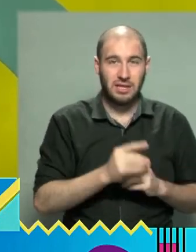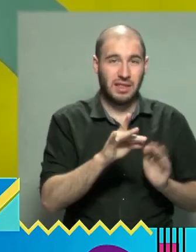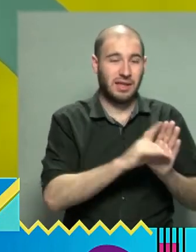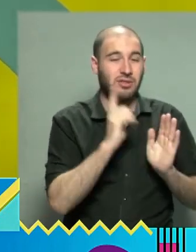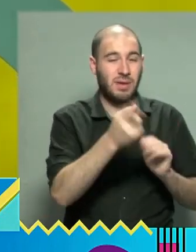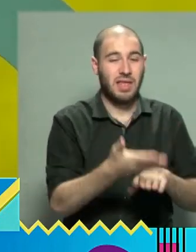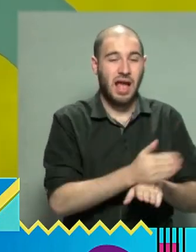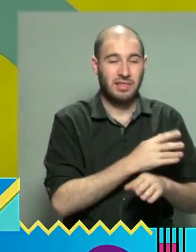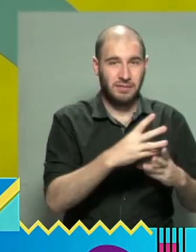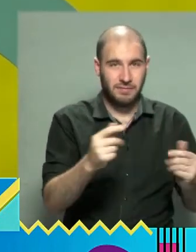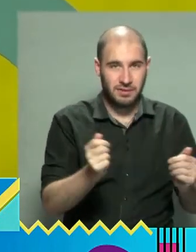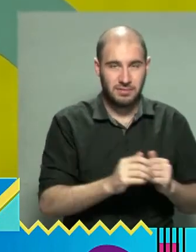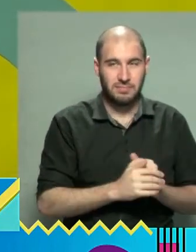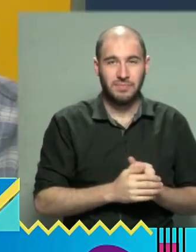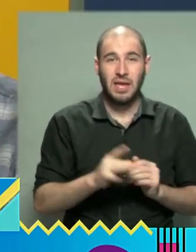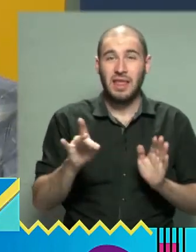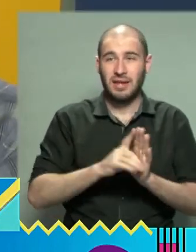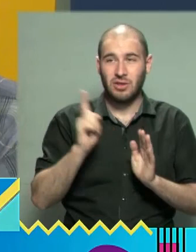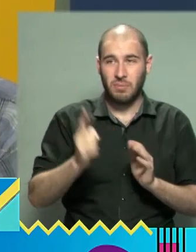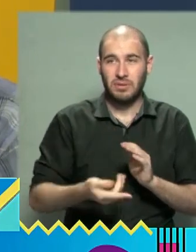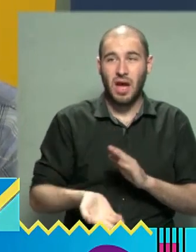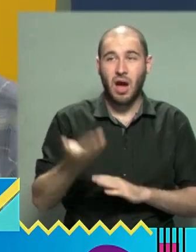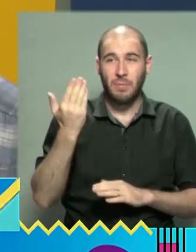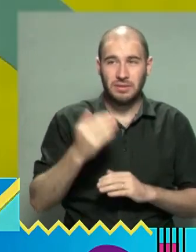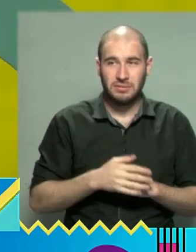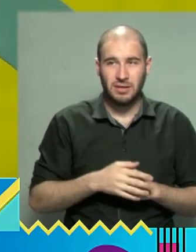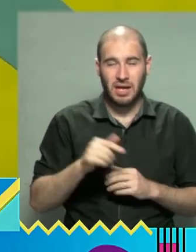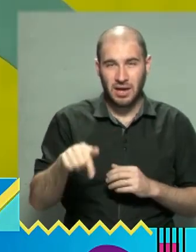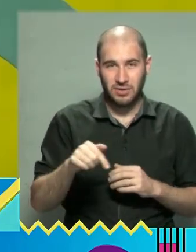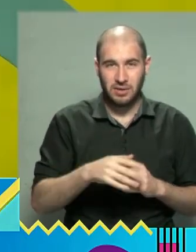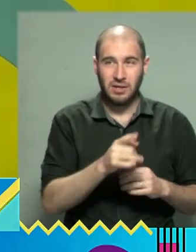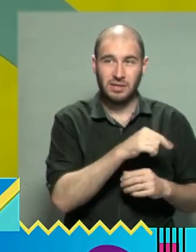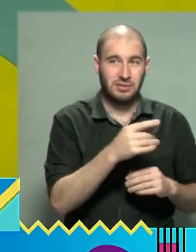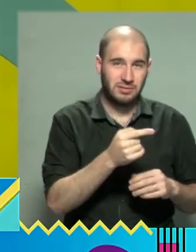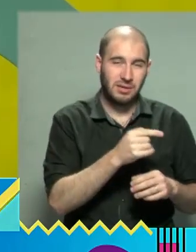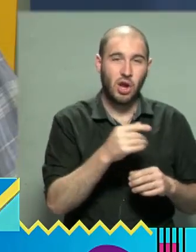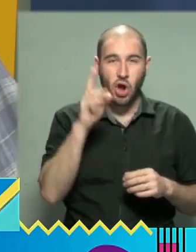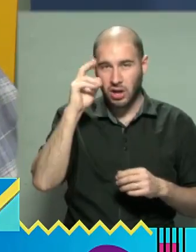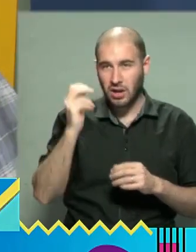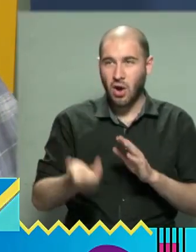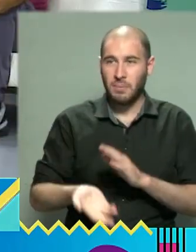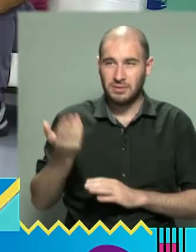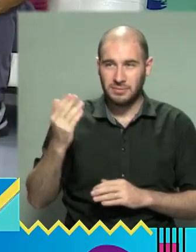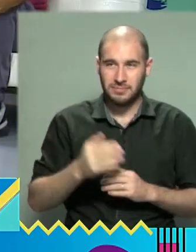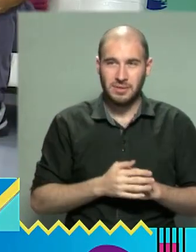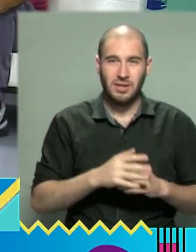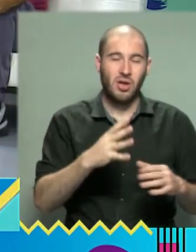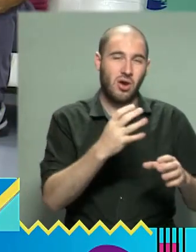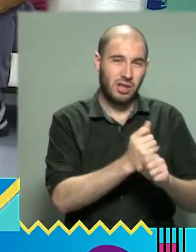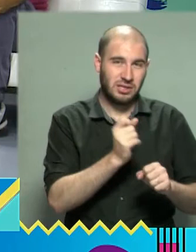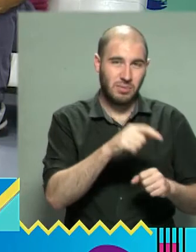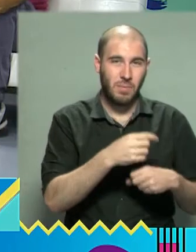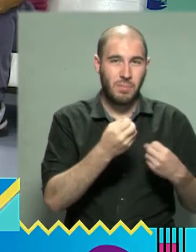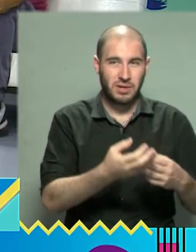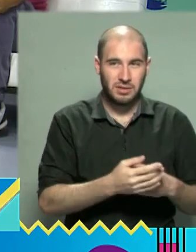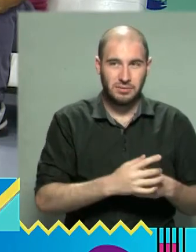antes de irse que bueno... Sí, decretó el aumento que llega pese a que hoy nosotros estamos pesos. en contra y del Cornejo aumento no lo puede hacer. del colectivo porque